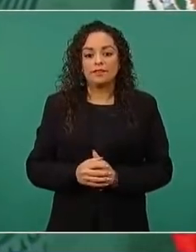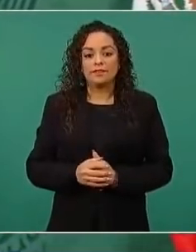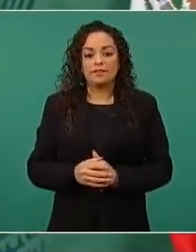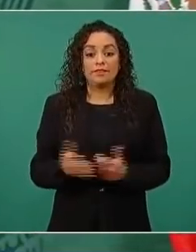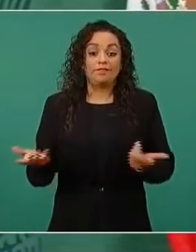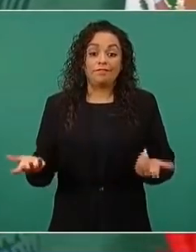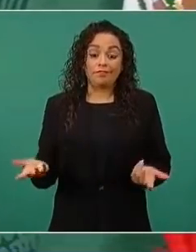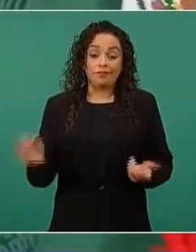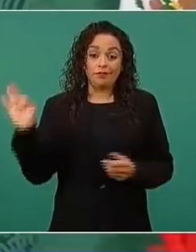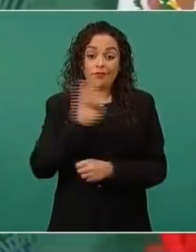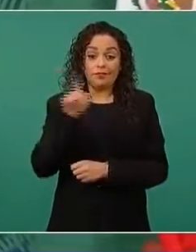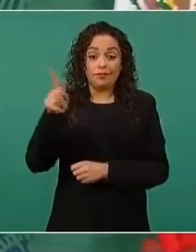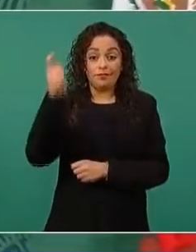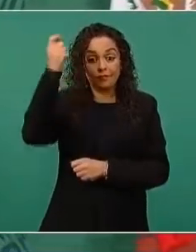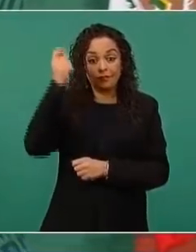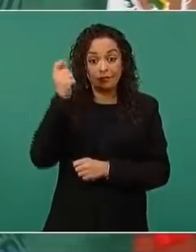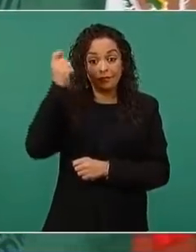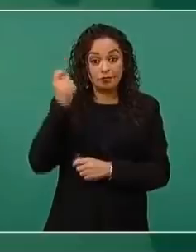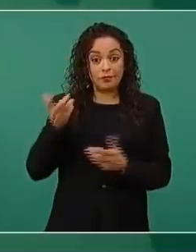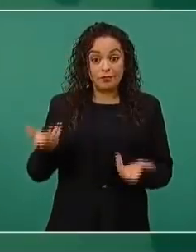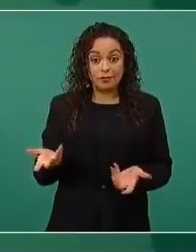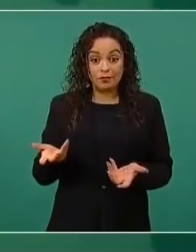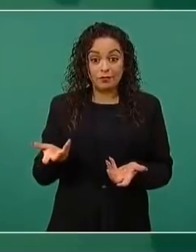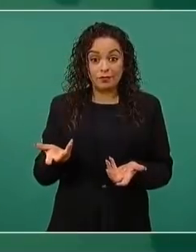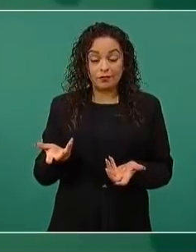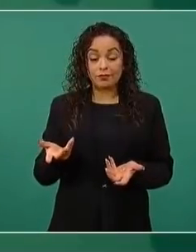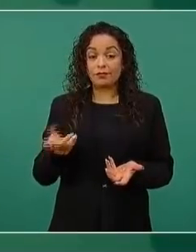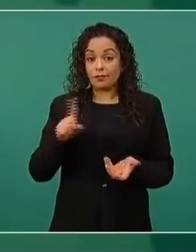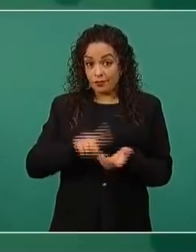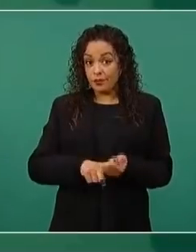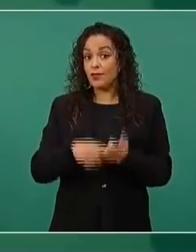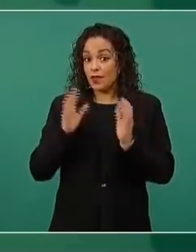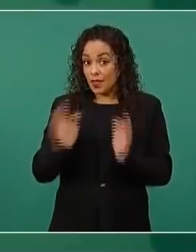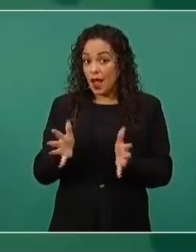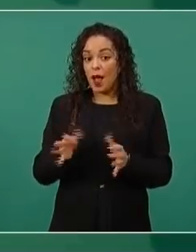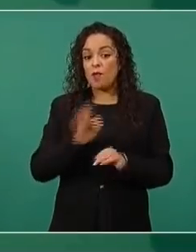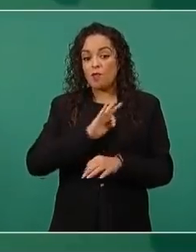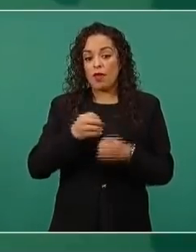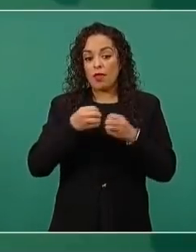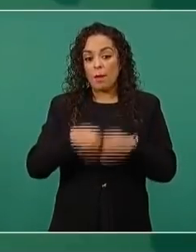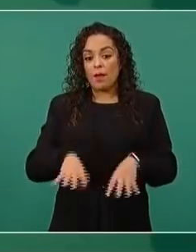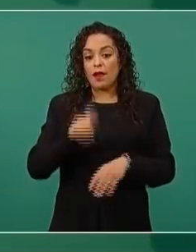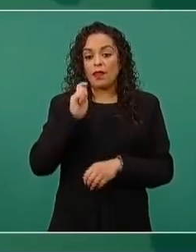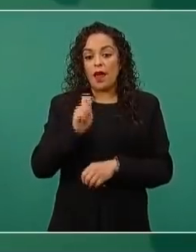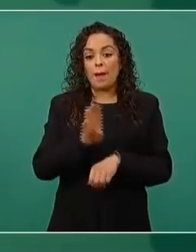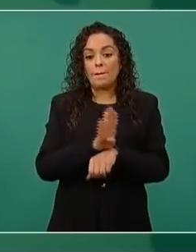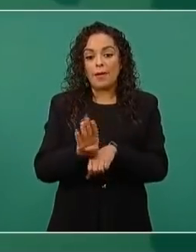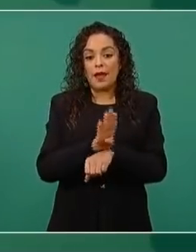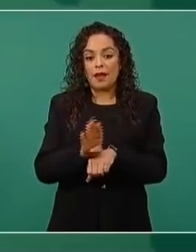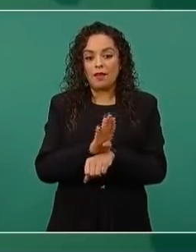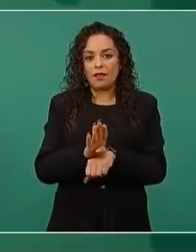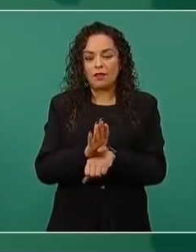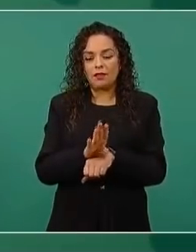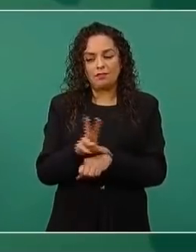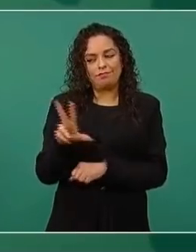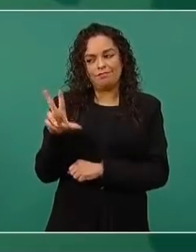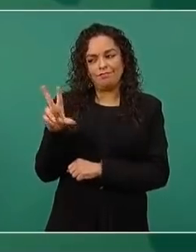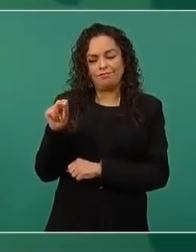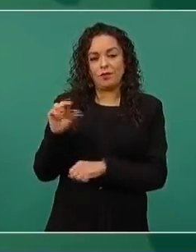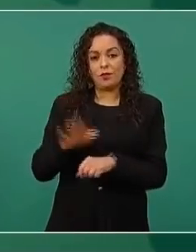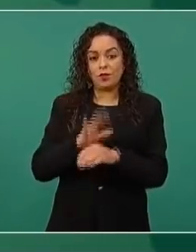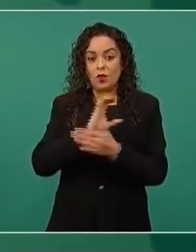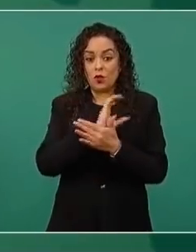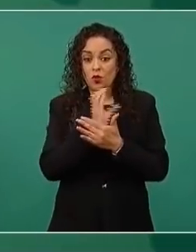jubilan, prestaciones. No necesariamente, porque el contrato colectivo les permite mantener